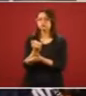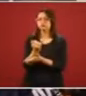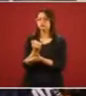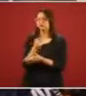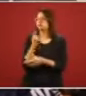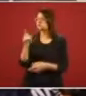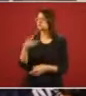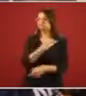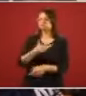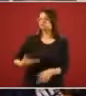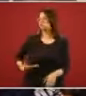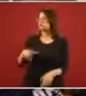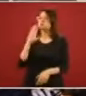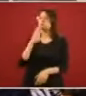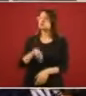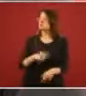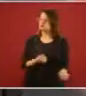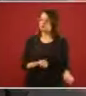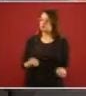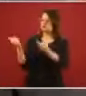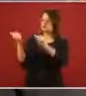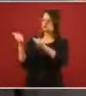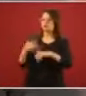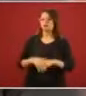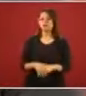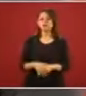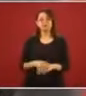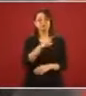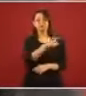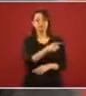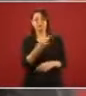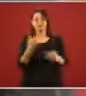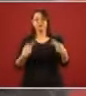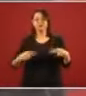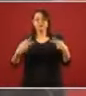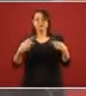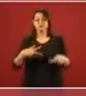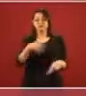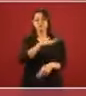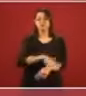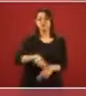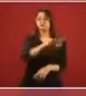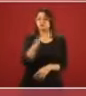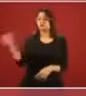que siga el presidente, porque el pueblo pone y el pueblo quita.